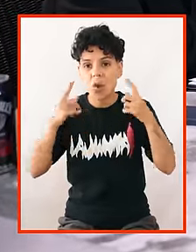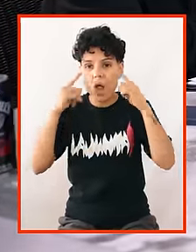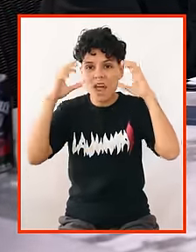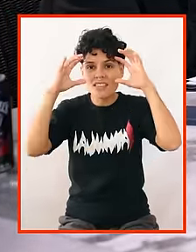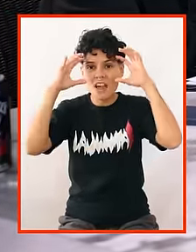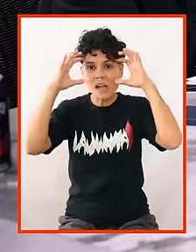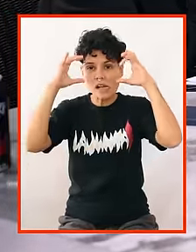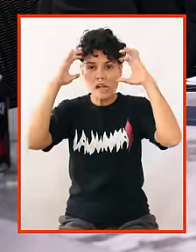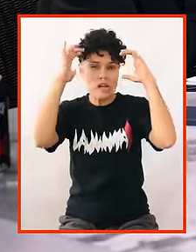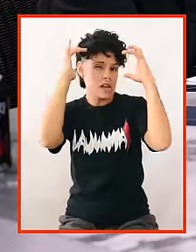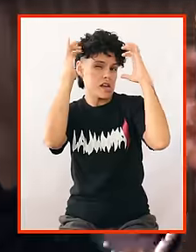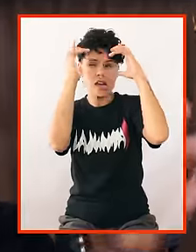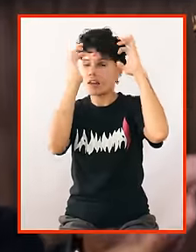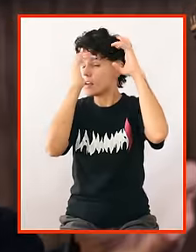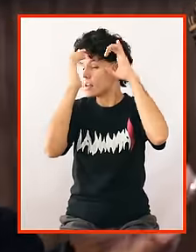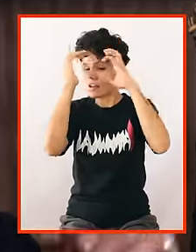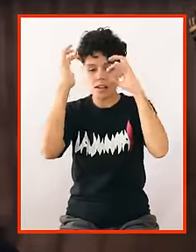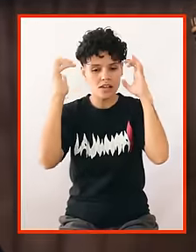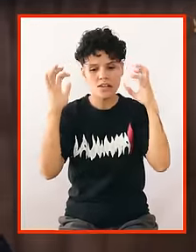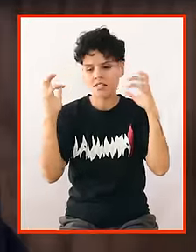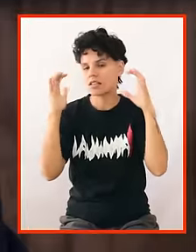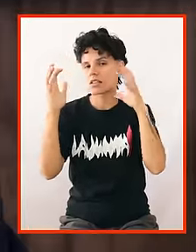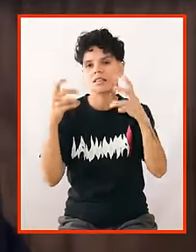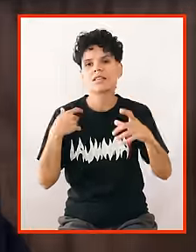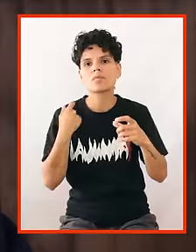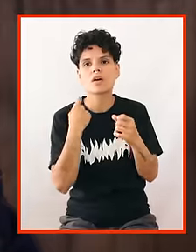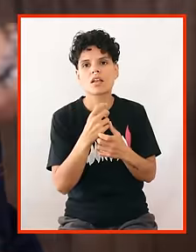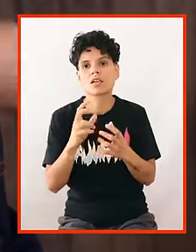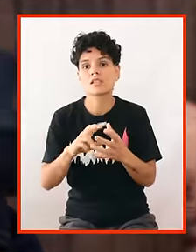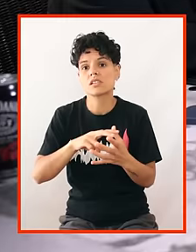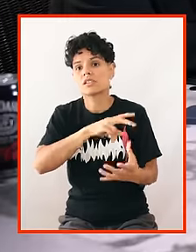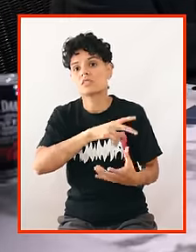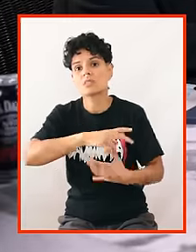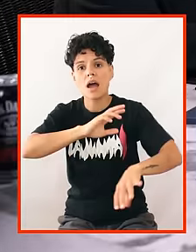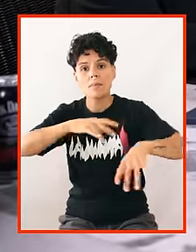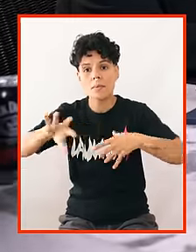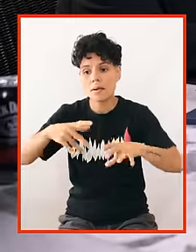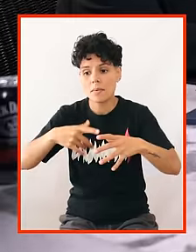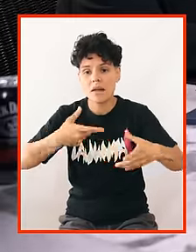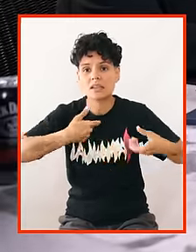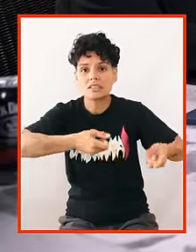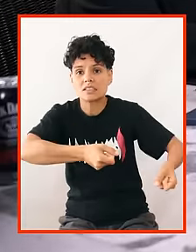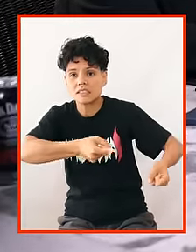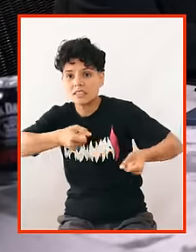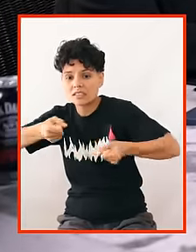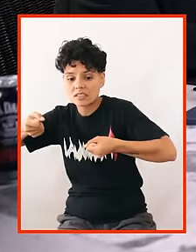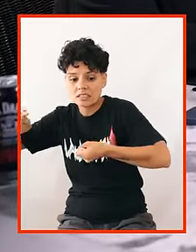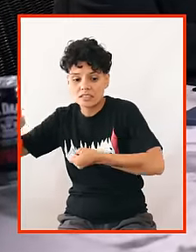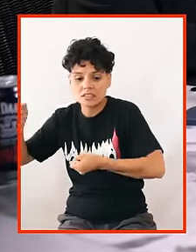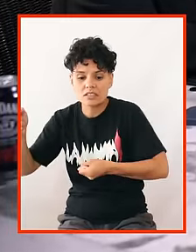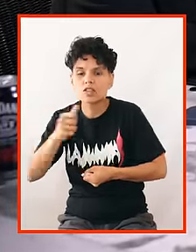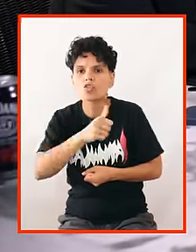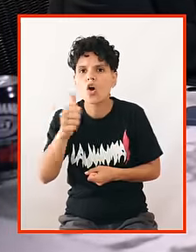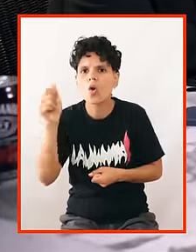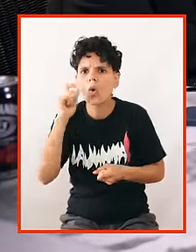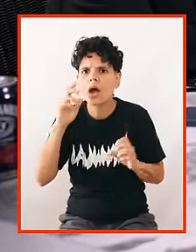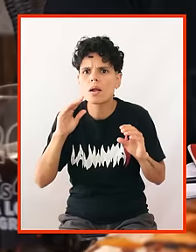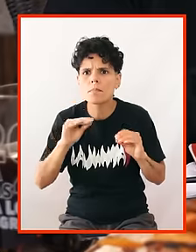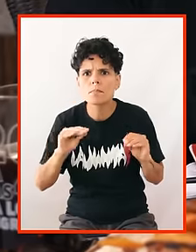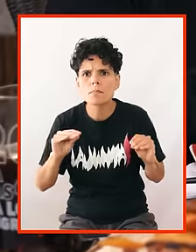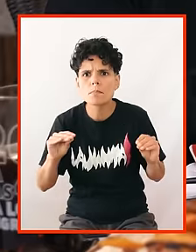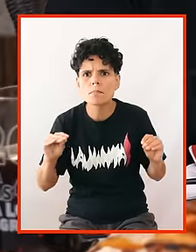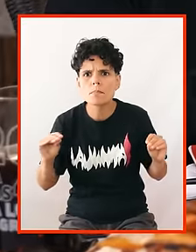Sentí el cerebro así, frito. Claro, sí. Lo sacaron así echando humo. Y fue gay. No, pero de verdad, toda la gente se